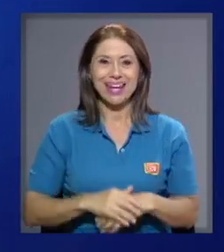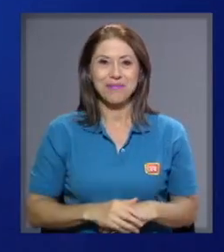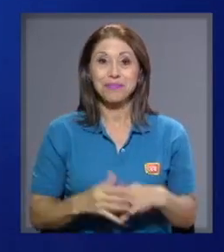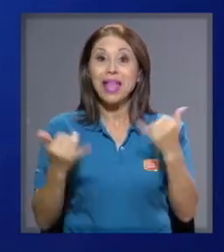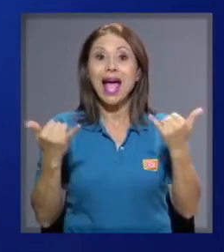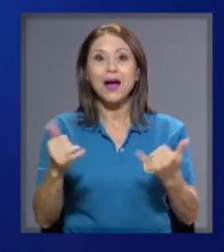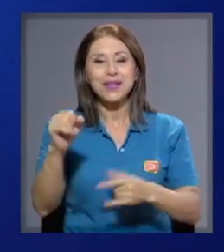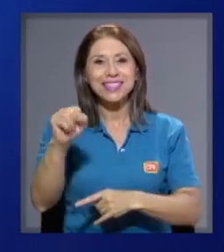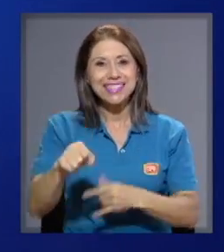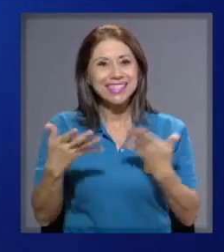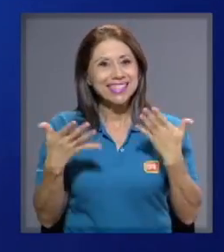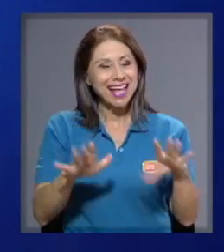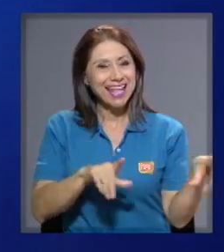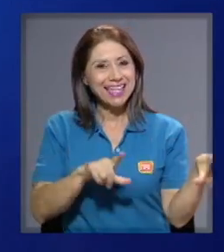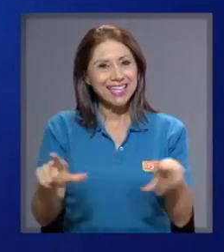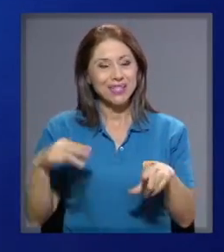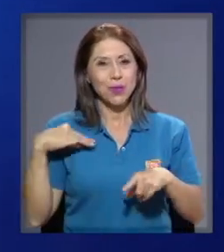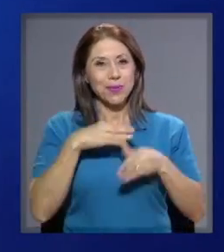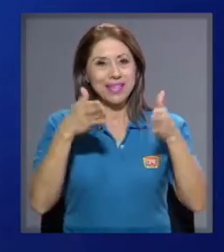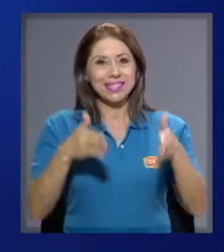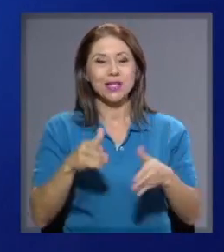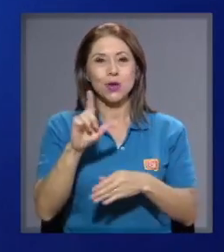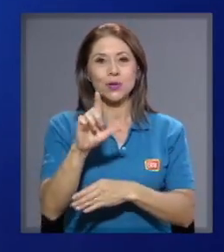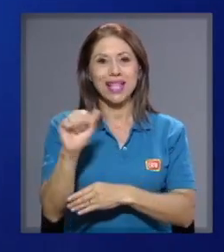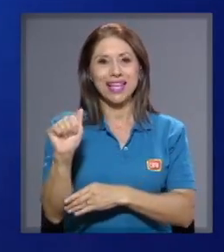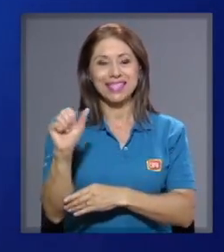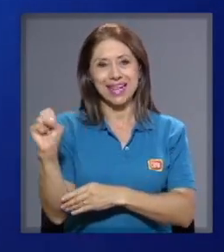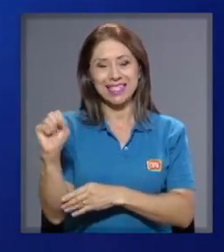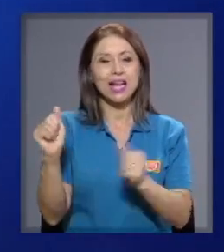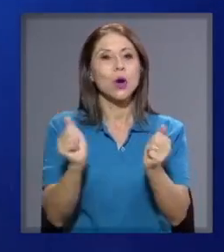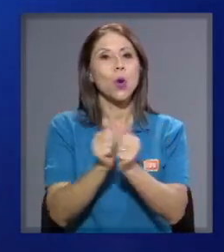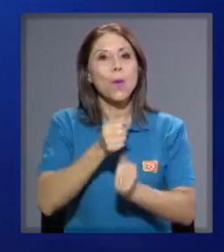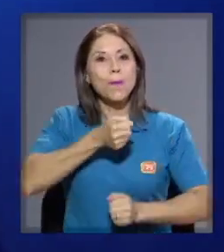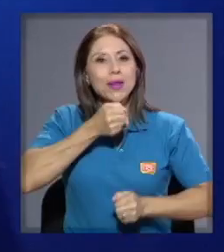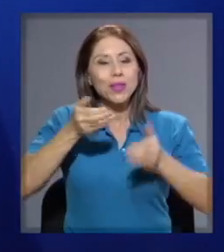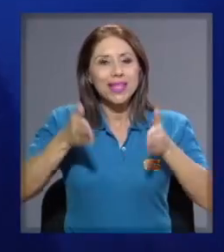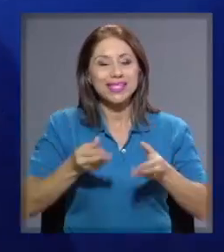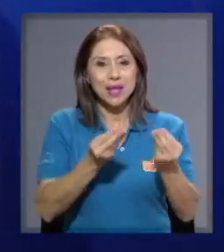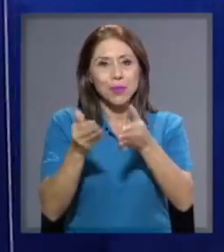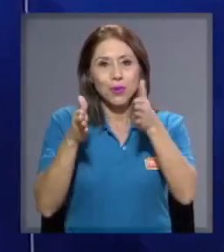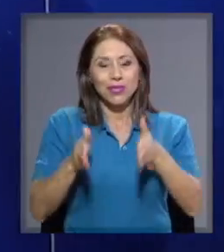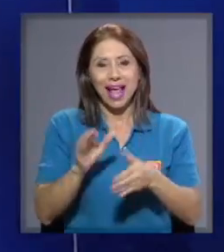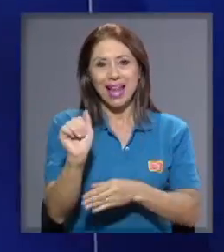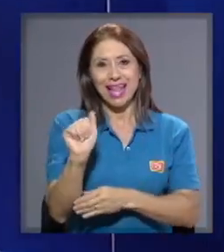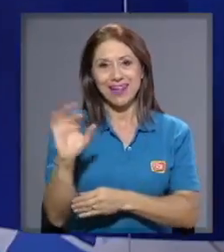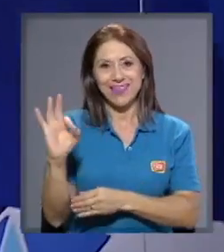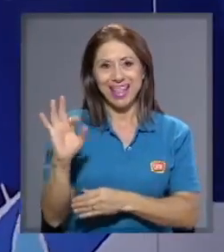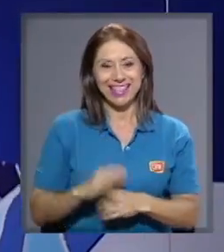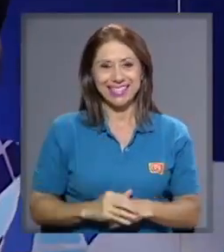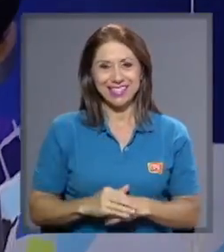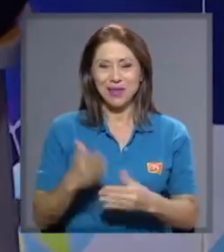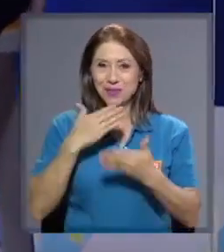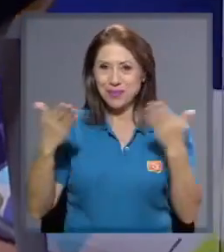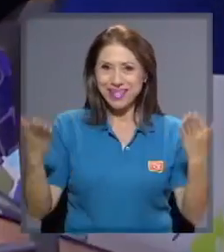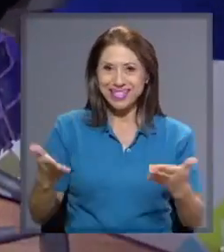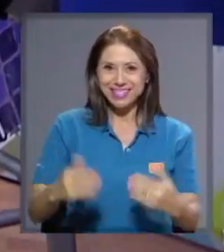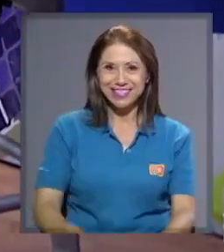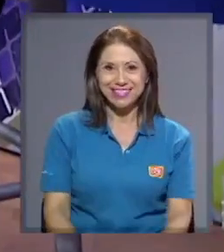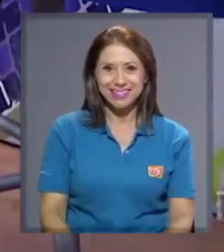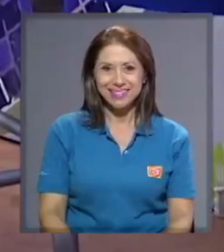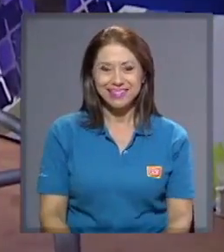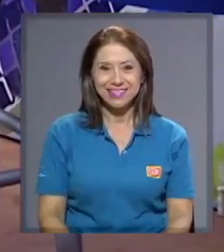ahora sí ya está listo el ministro luis adrián salazar con nuestra periodista y productora alejandra fernández bienvenidos